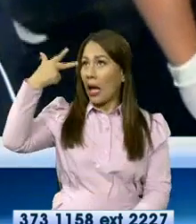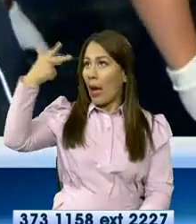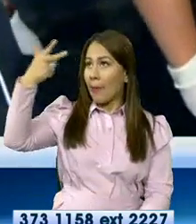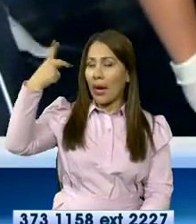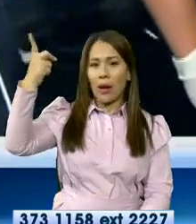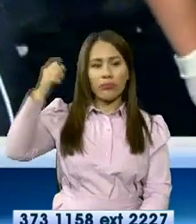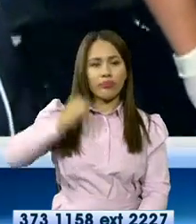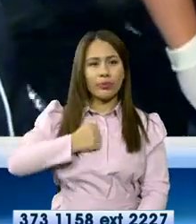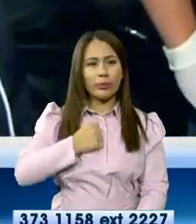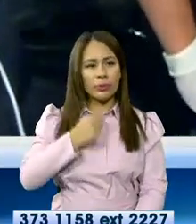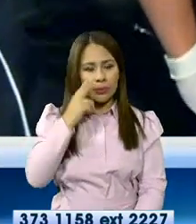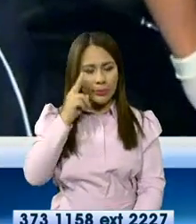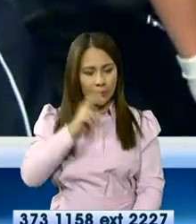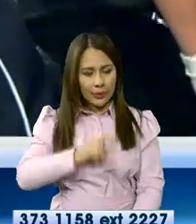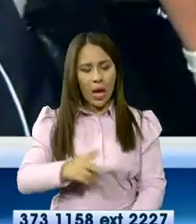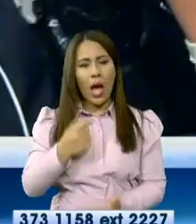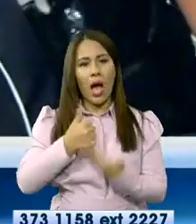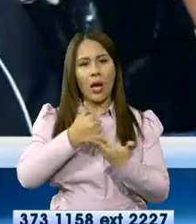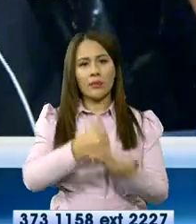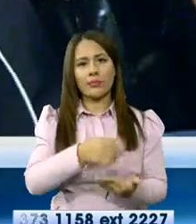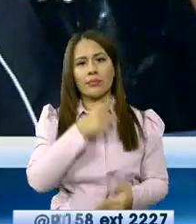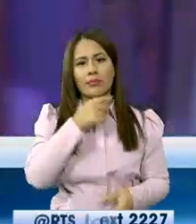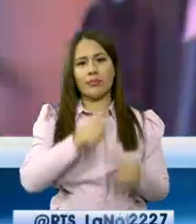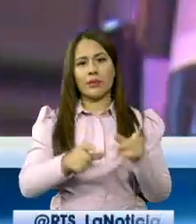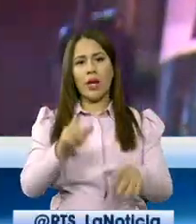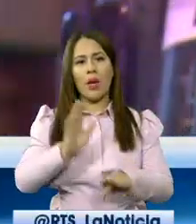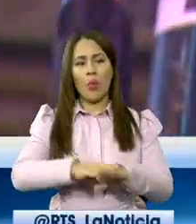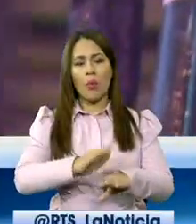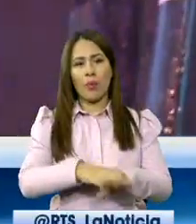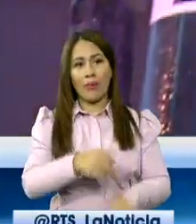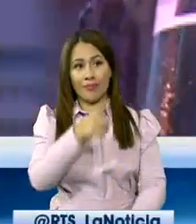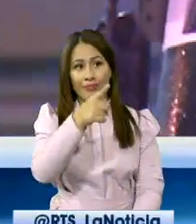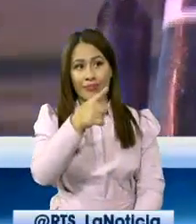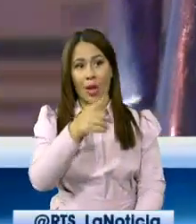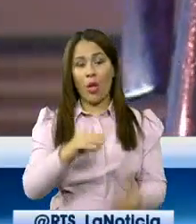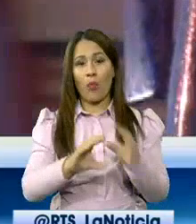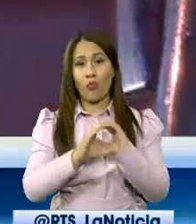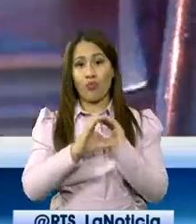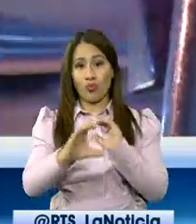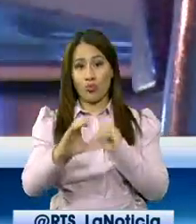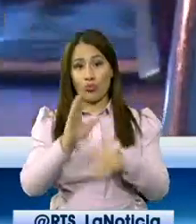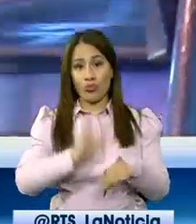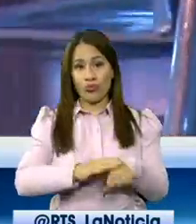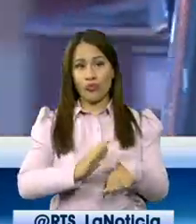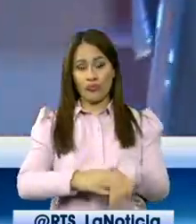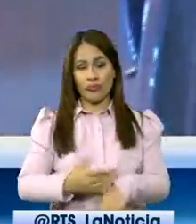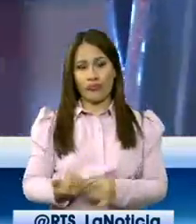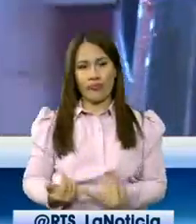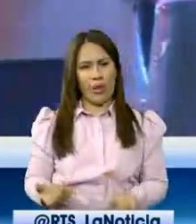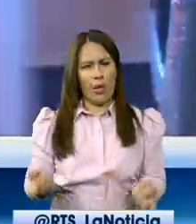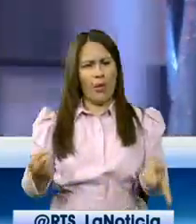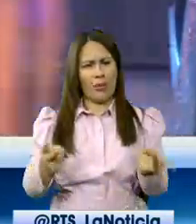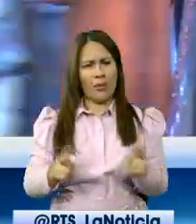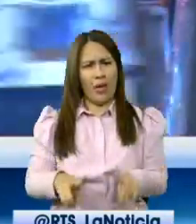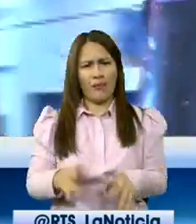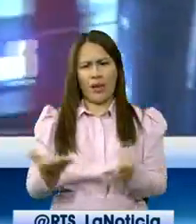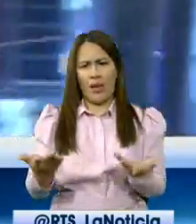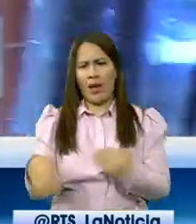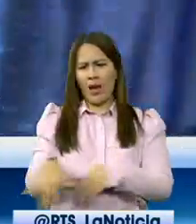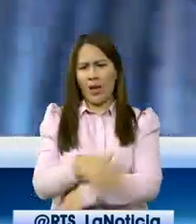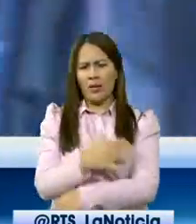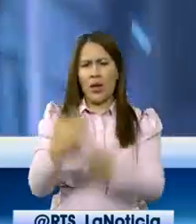sector para ayudar a ubicar al responsable de esta nueva muerte que tiñe de sangre las calles de